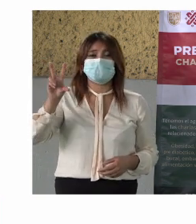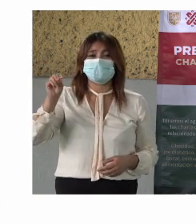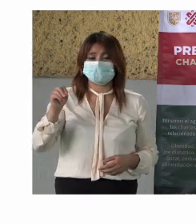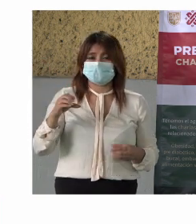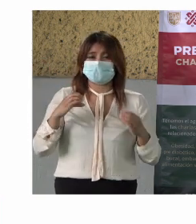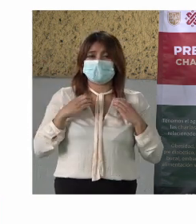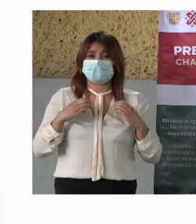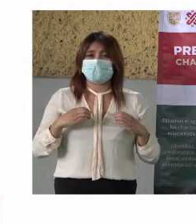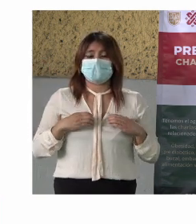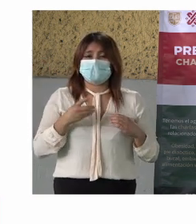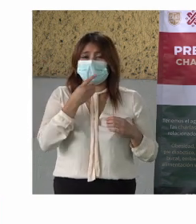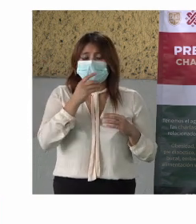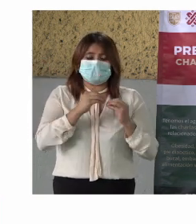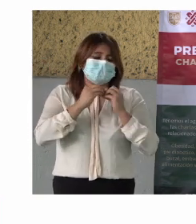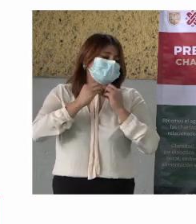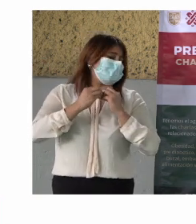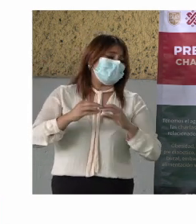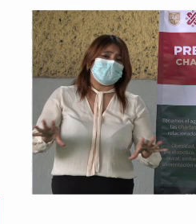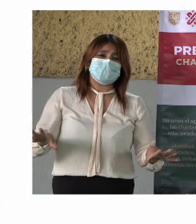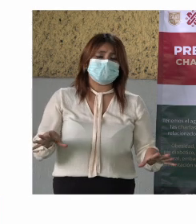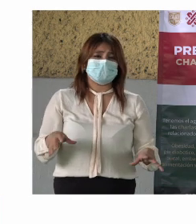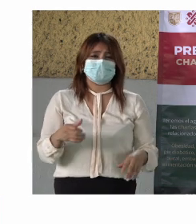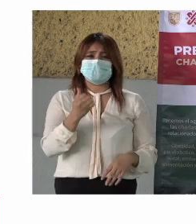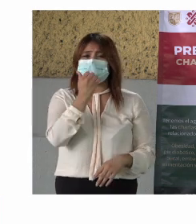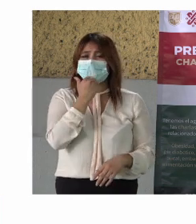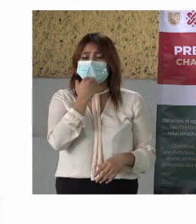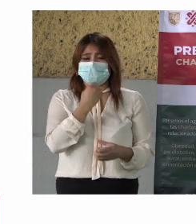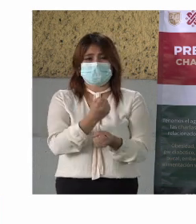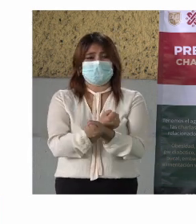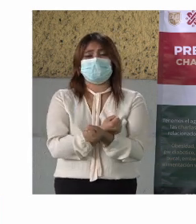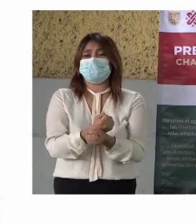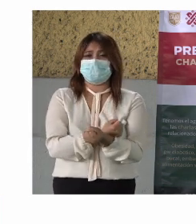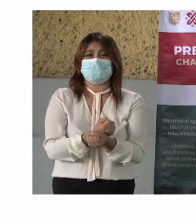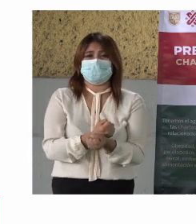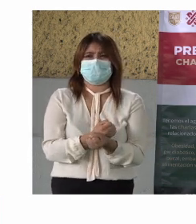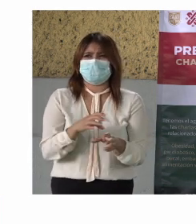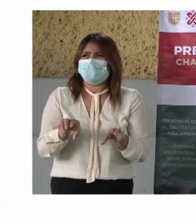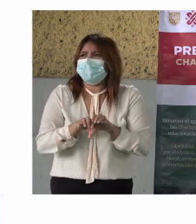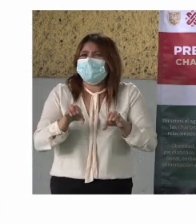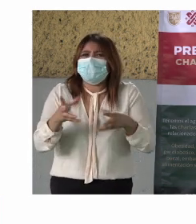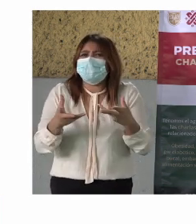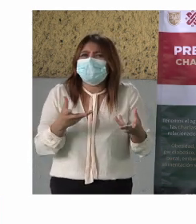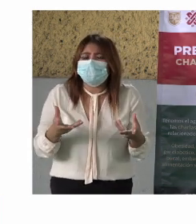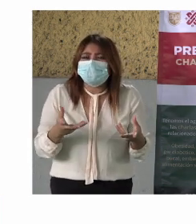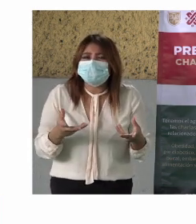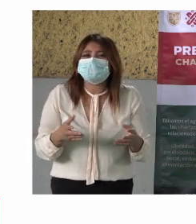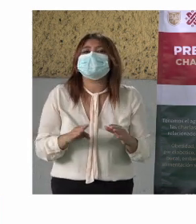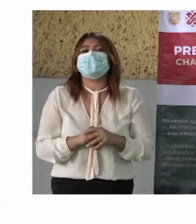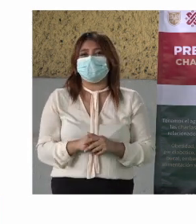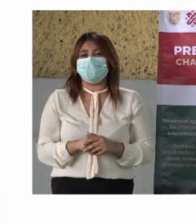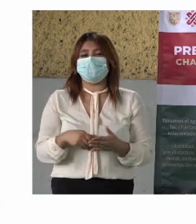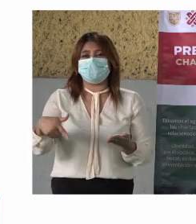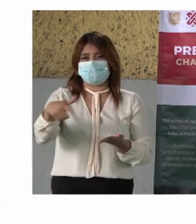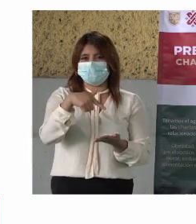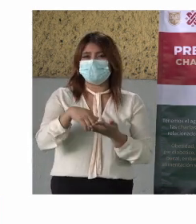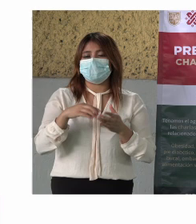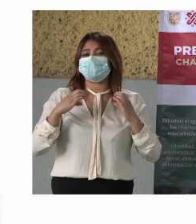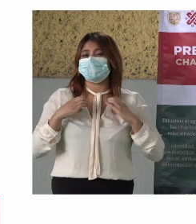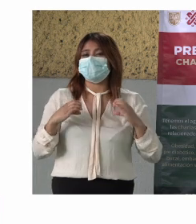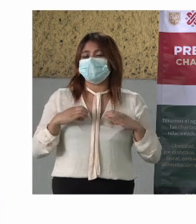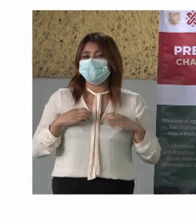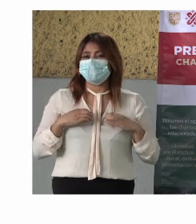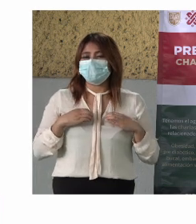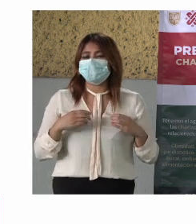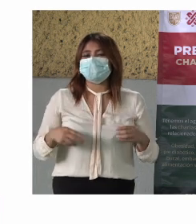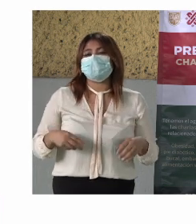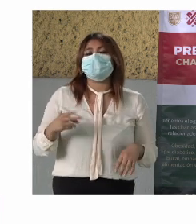lo va a hacer? Deshaciéndose de ella a través del riñón. Cuando son valores más controlados, la glucosa no se debe tirar